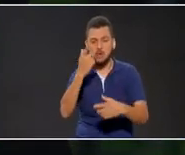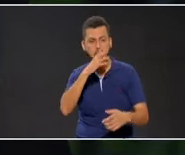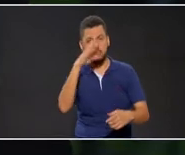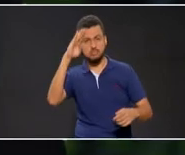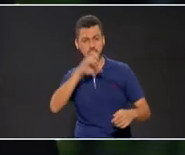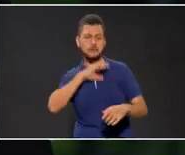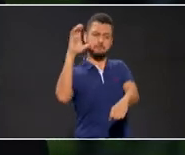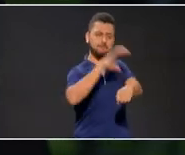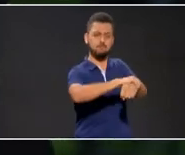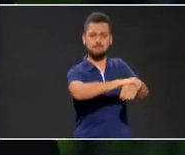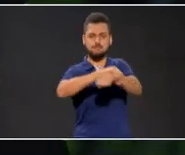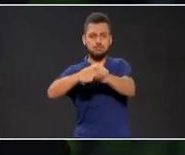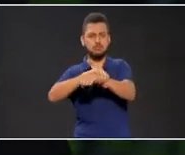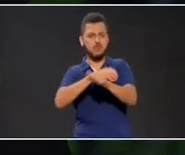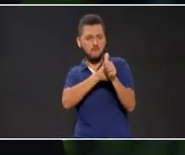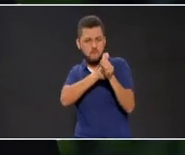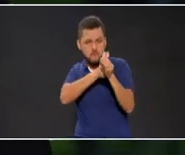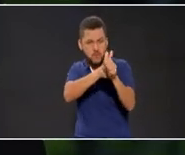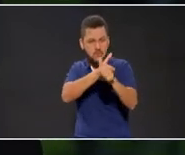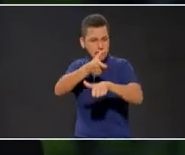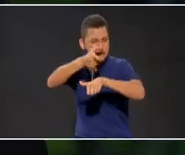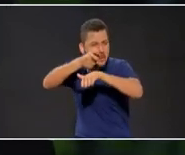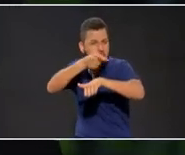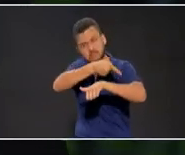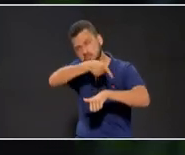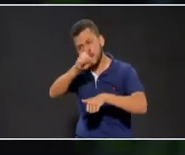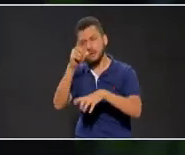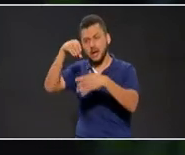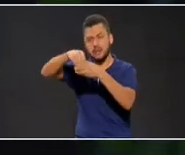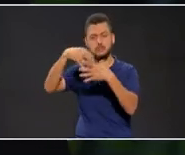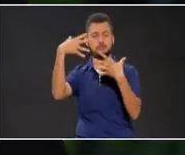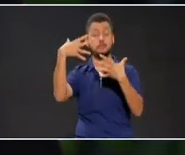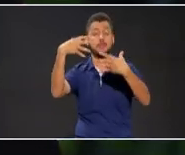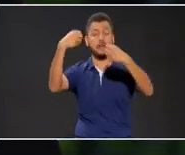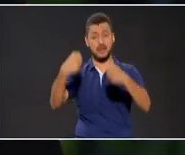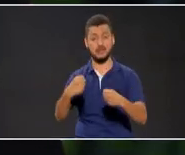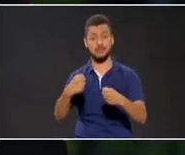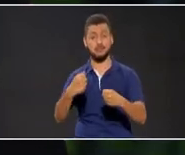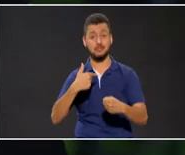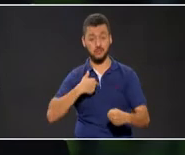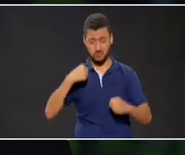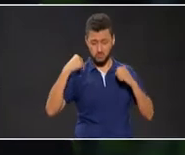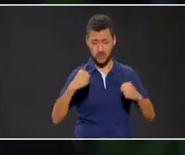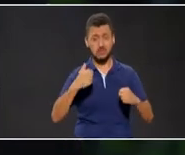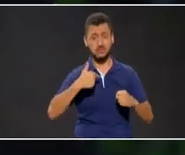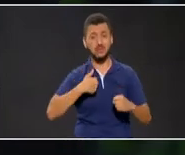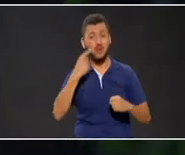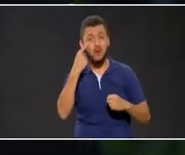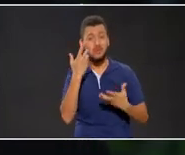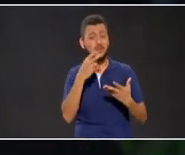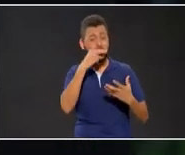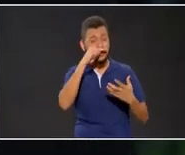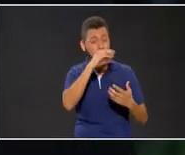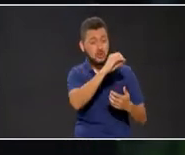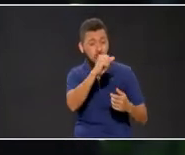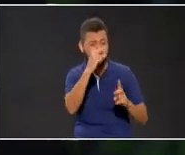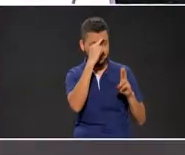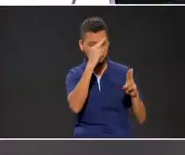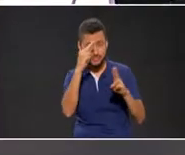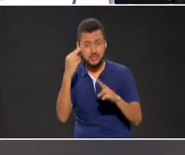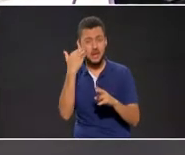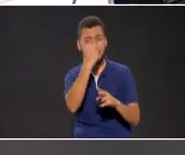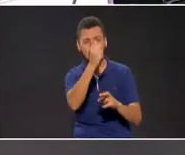mujer los persigo y los hago que los judiciales en la ciudad de medellín con mano firme en ese tema vamos a lograr la paz en este sentido